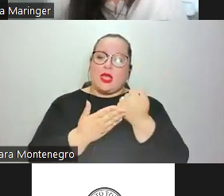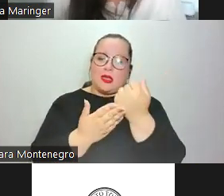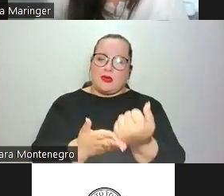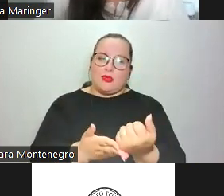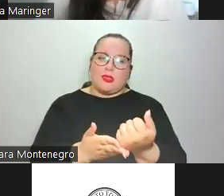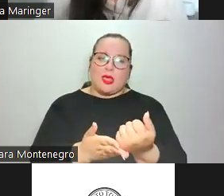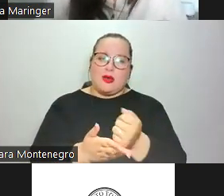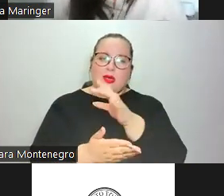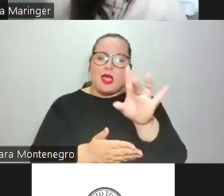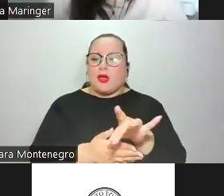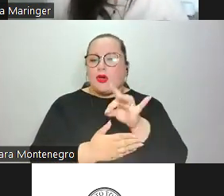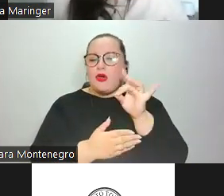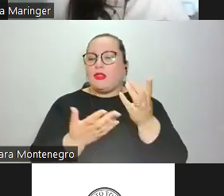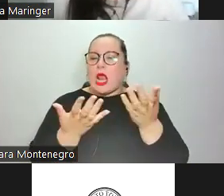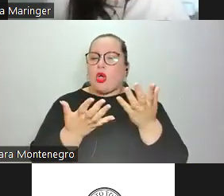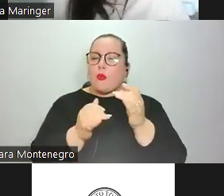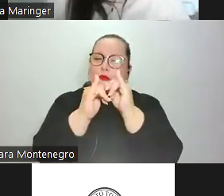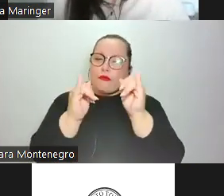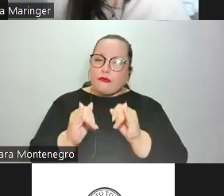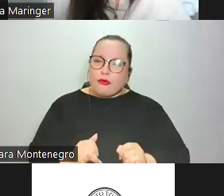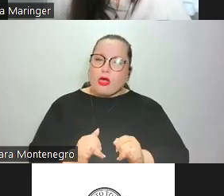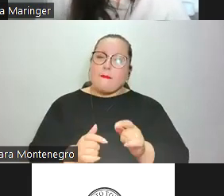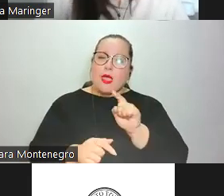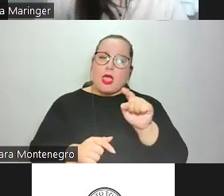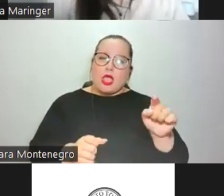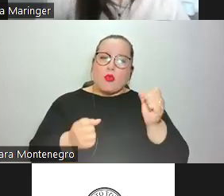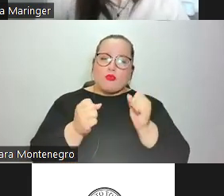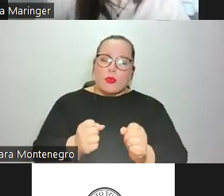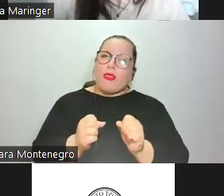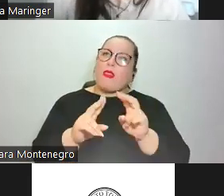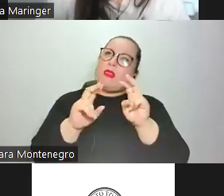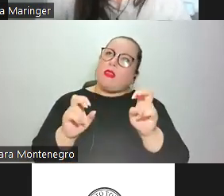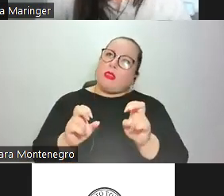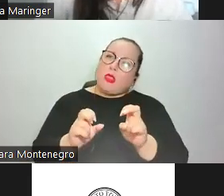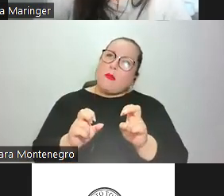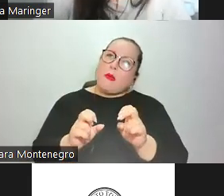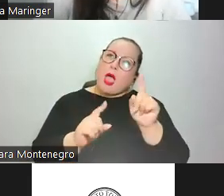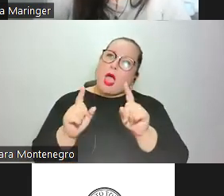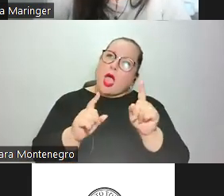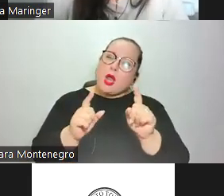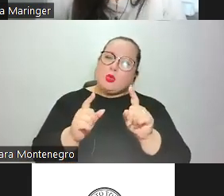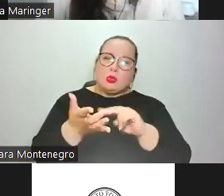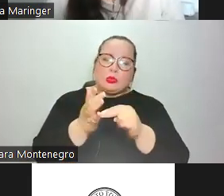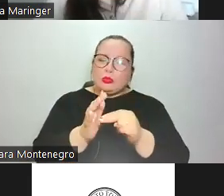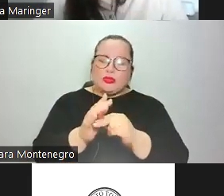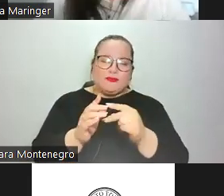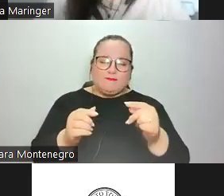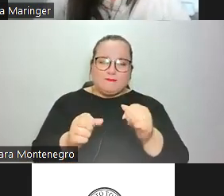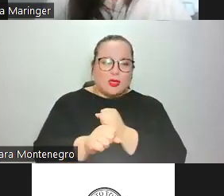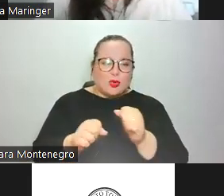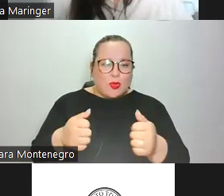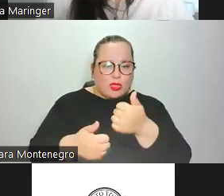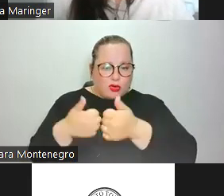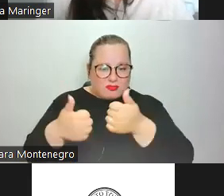a encontrar formas de ir cerrando quizá unas brechas en sus competencias,